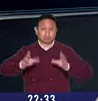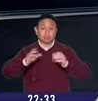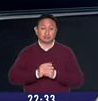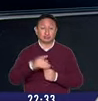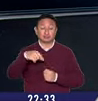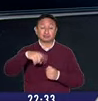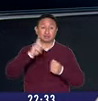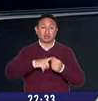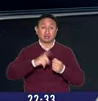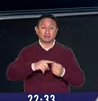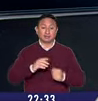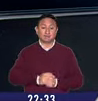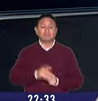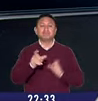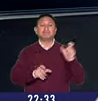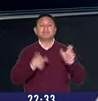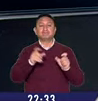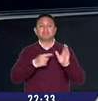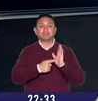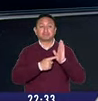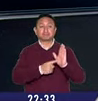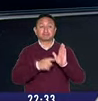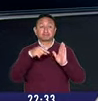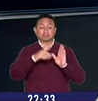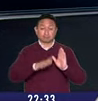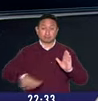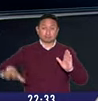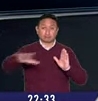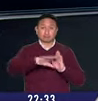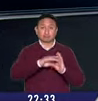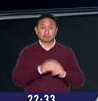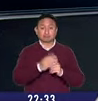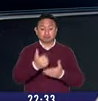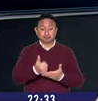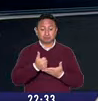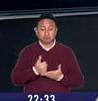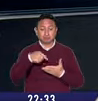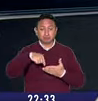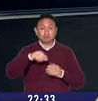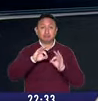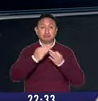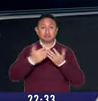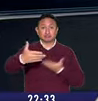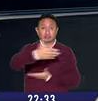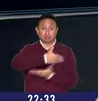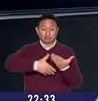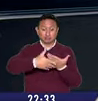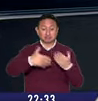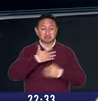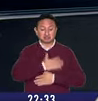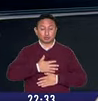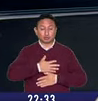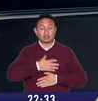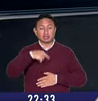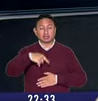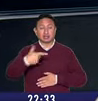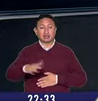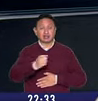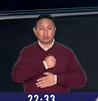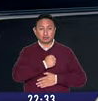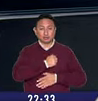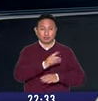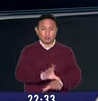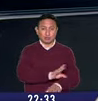la capital. La ciudadanía destacó que estos espacios les permiten compartir en familia y disfrutar de las tradiciones